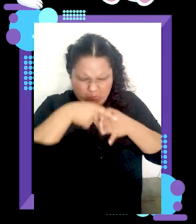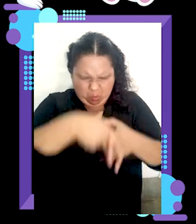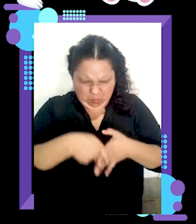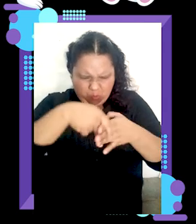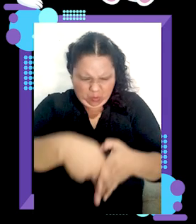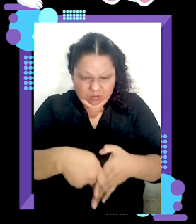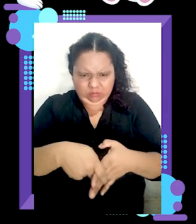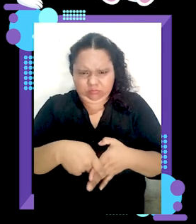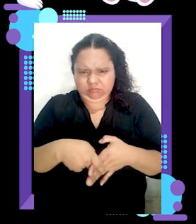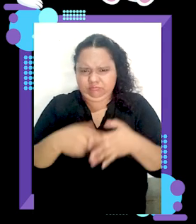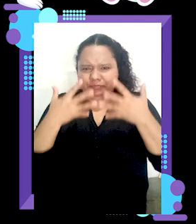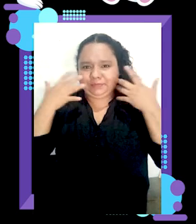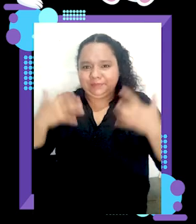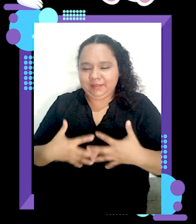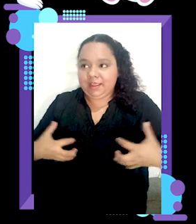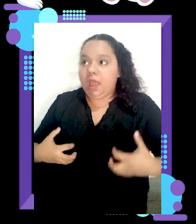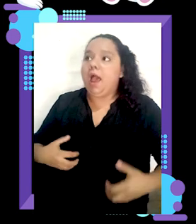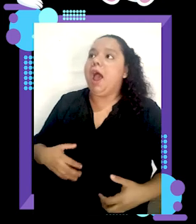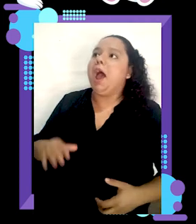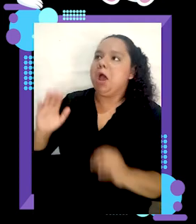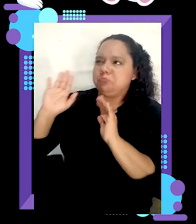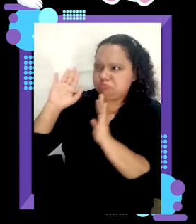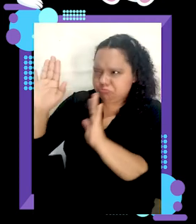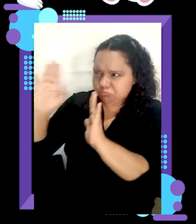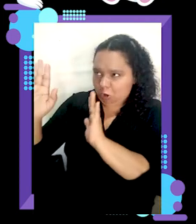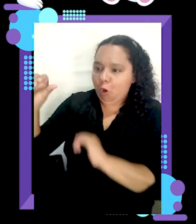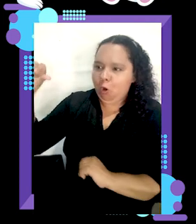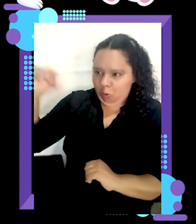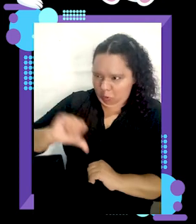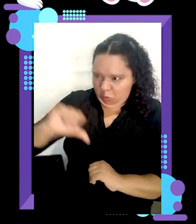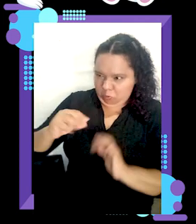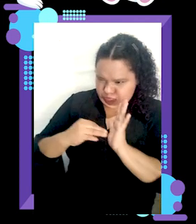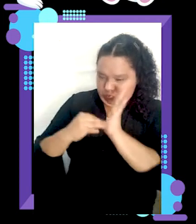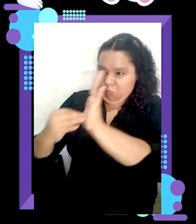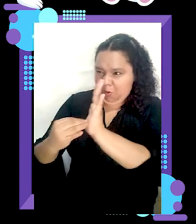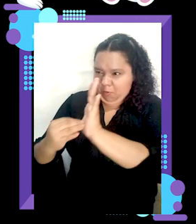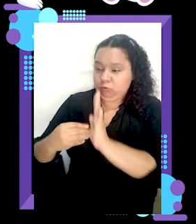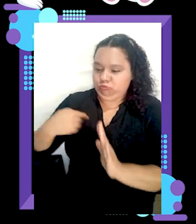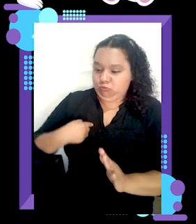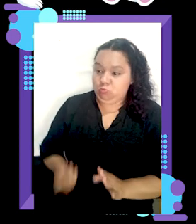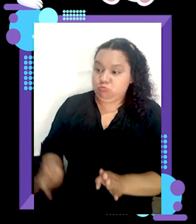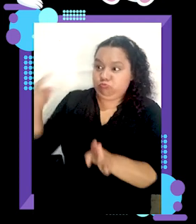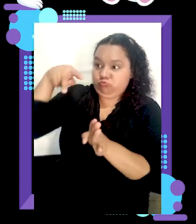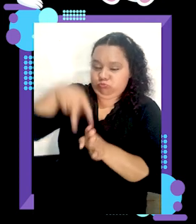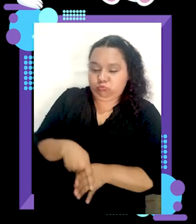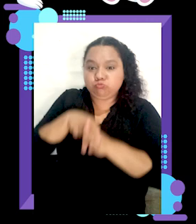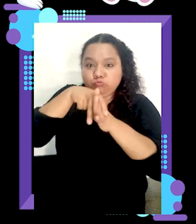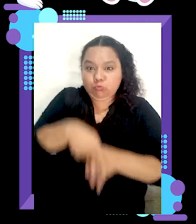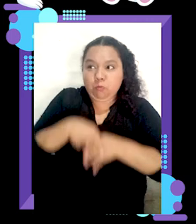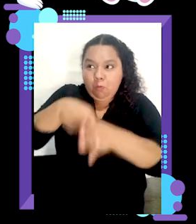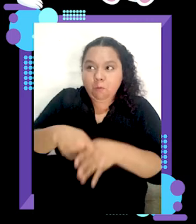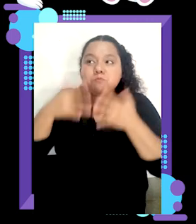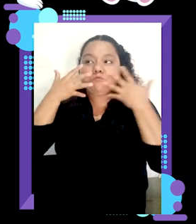a un caballo tigre! Y el conejo le dijo, ya verán, hoy mismo verán que montaré a mi